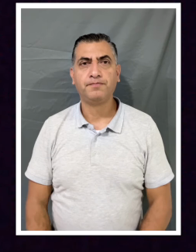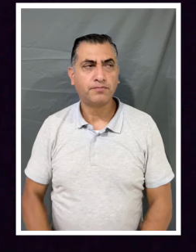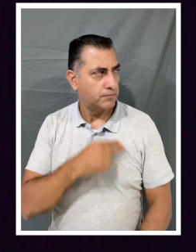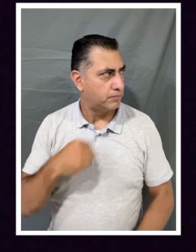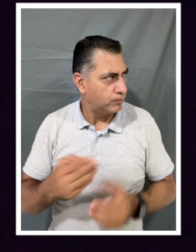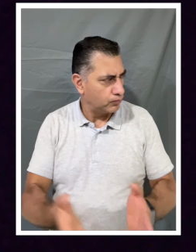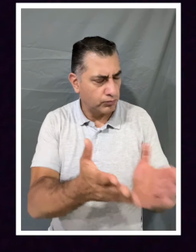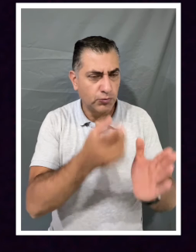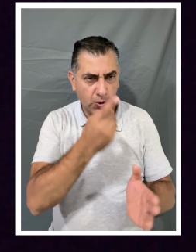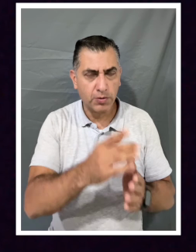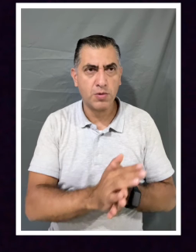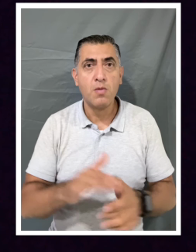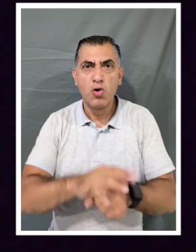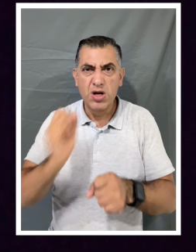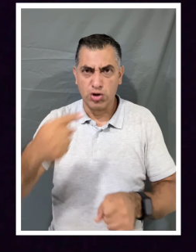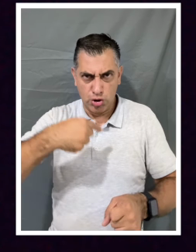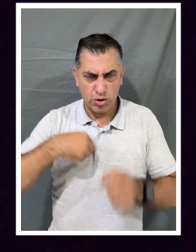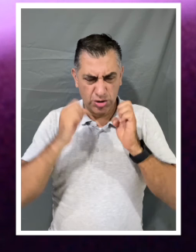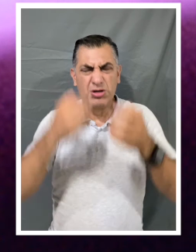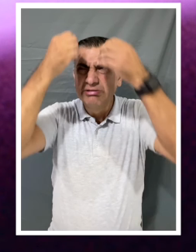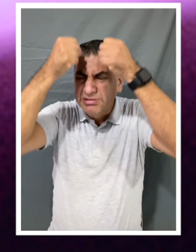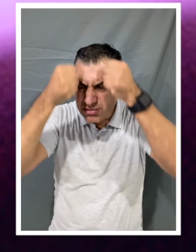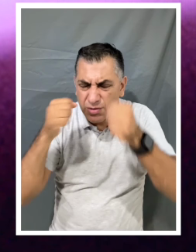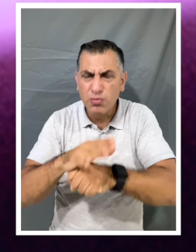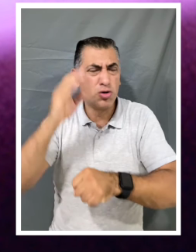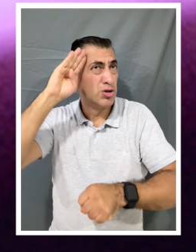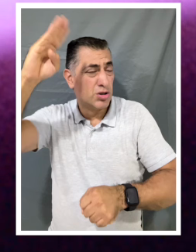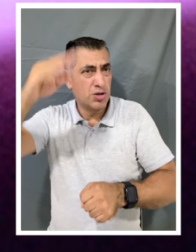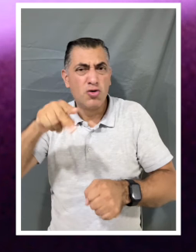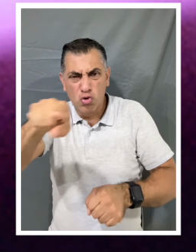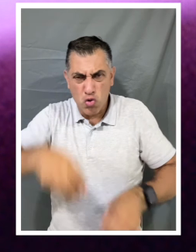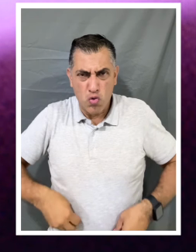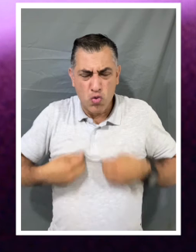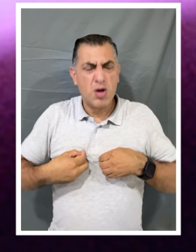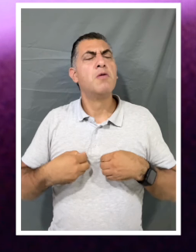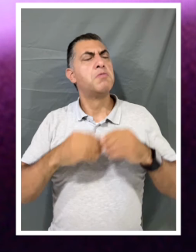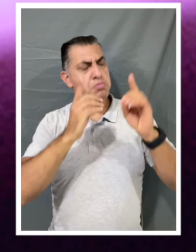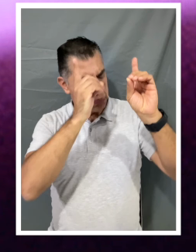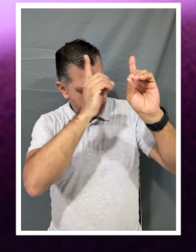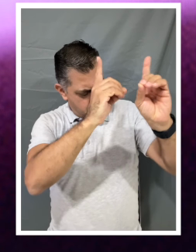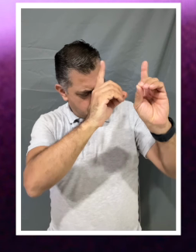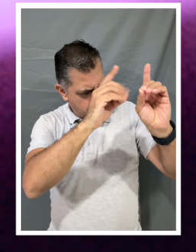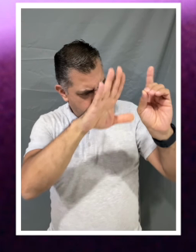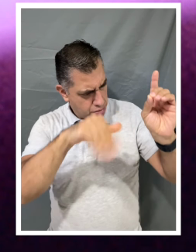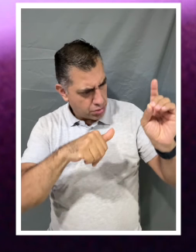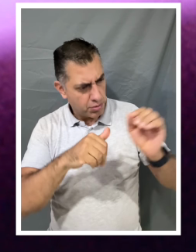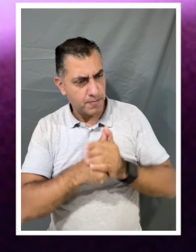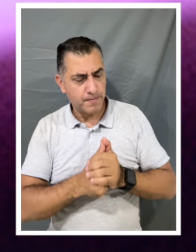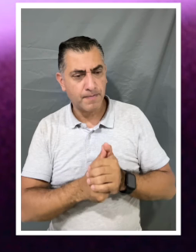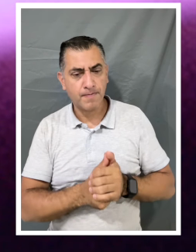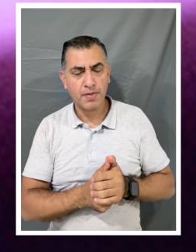que nos esforcemos por la unidad dice Por eso yo que estoy preso por la causa del señor les ruego que vivan de una manera digna al llamamiento que han recibido Escucha esto